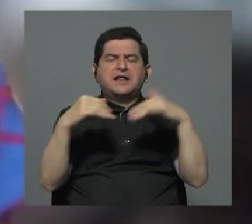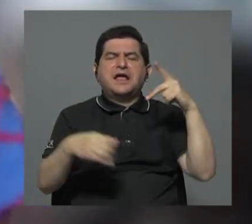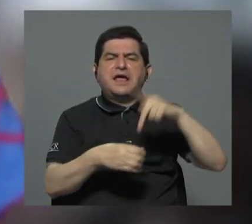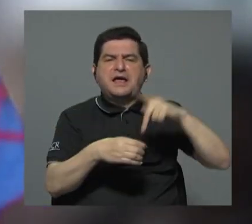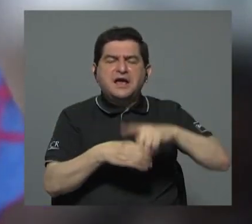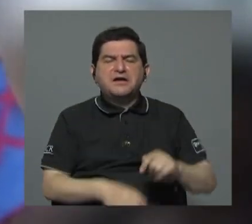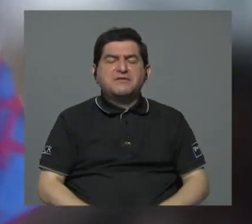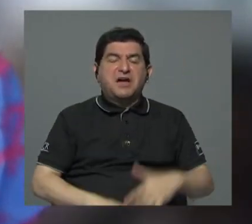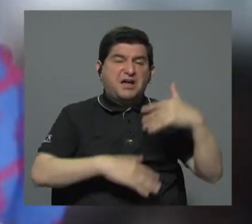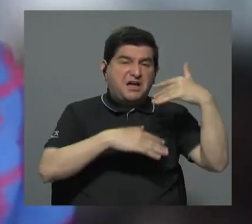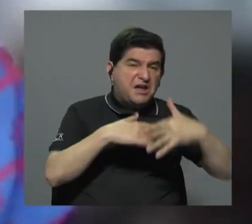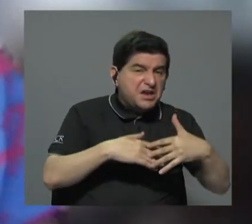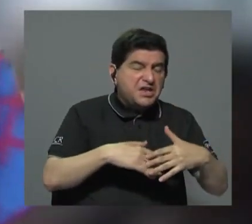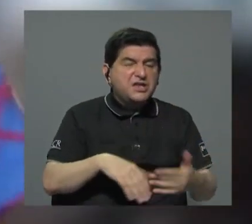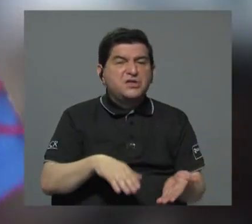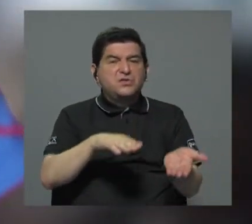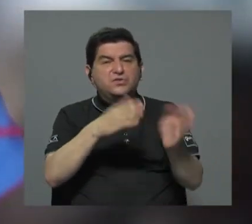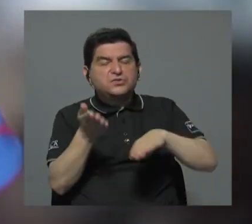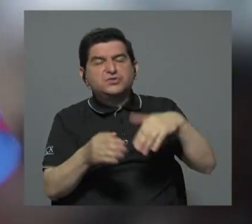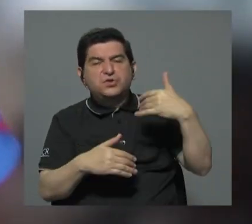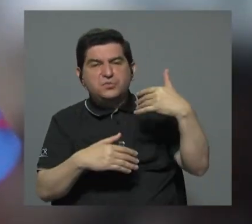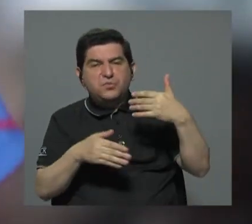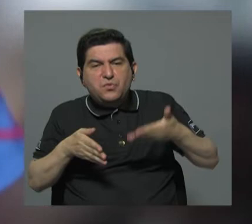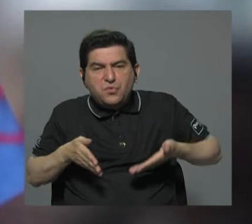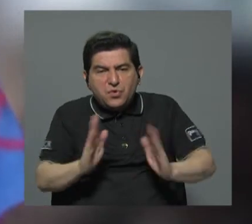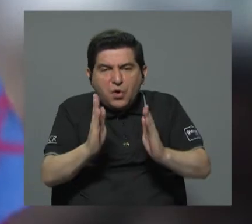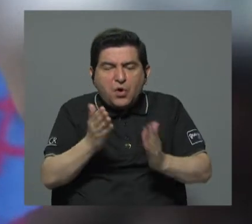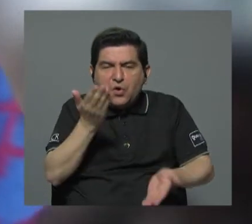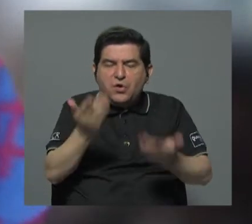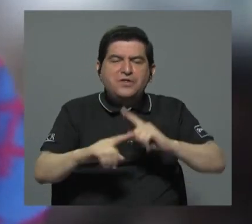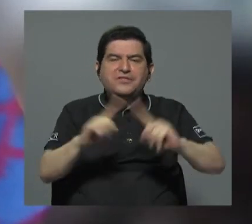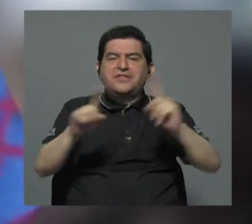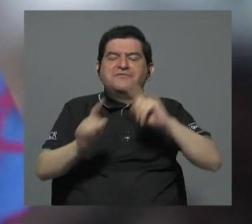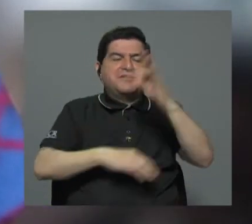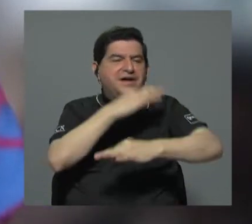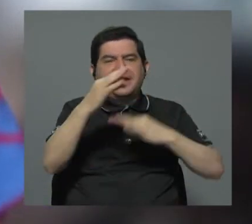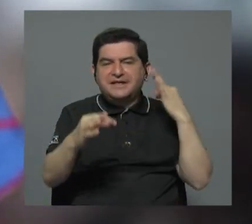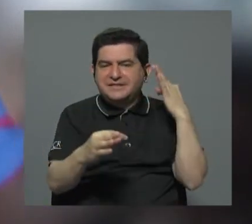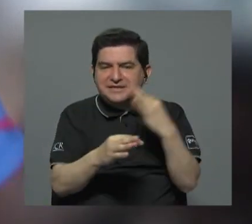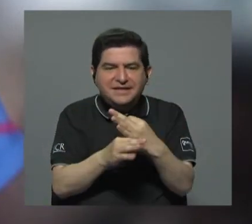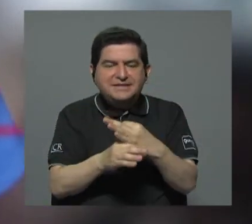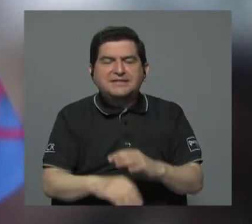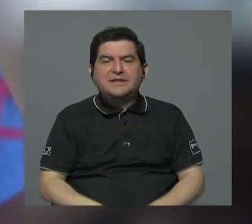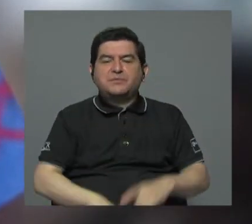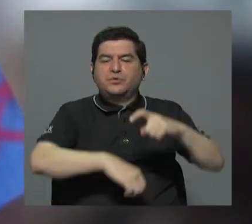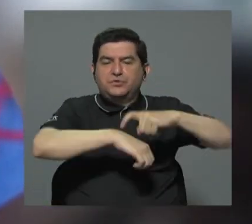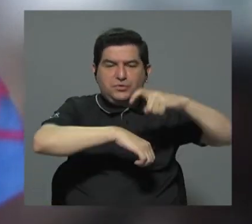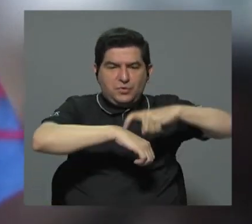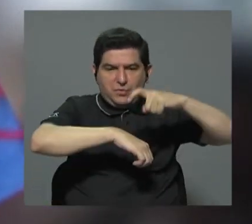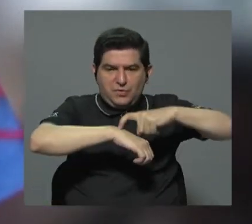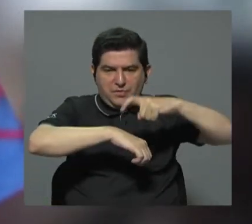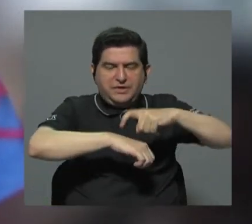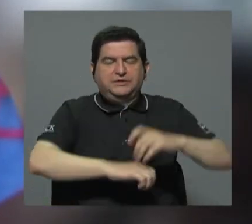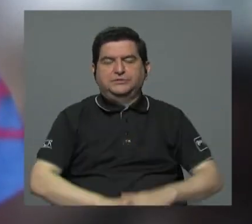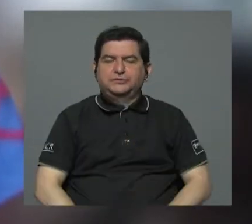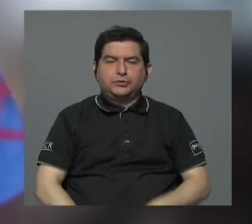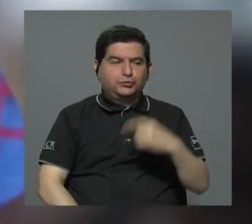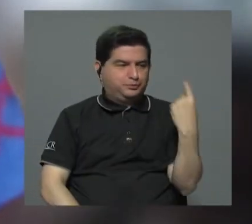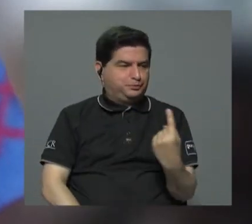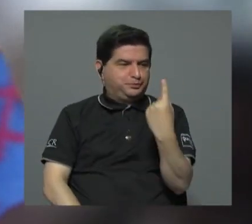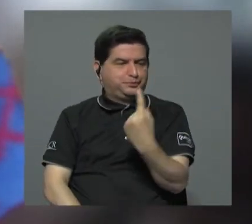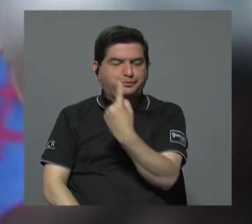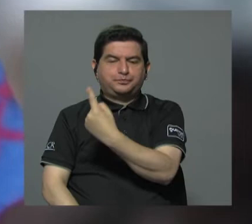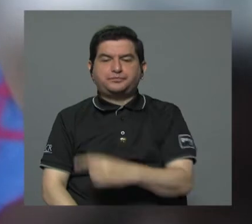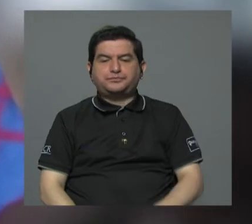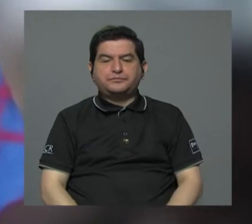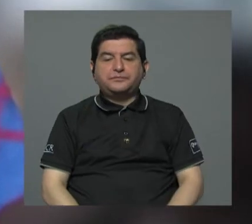fueron heridos, murió un hijo, en fin, nos encontramos con diferentes momentos, ¿no? de cada uno.